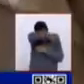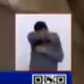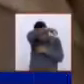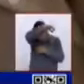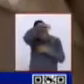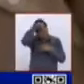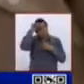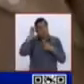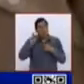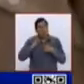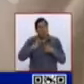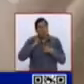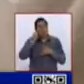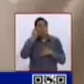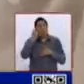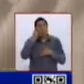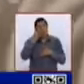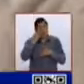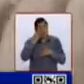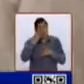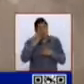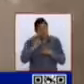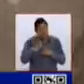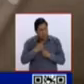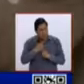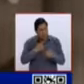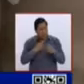Es que yo sé de lo que es capaz.